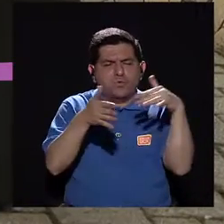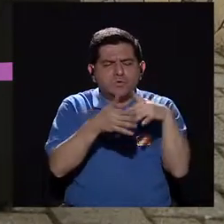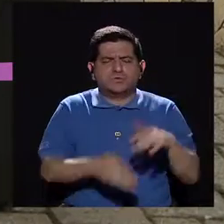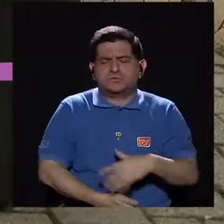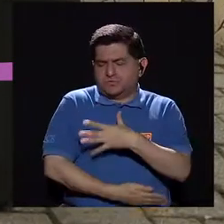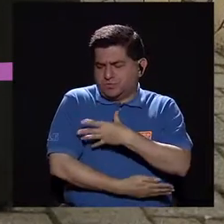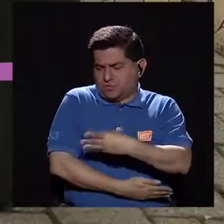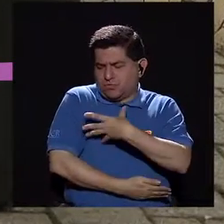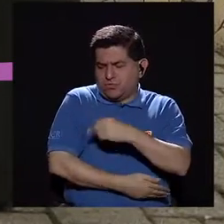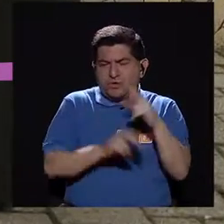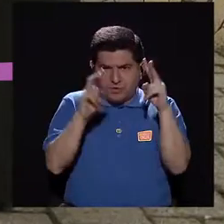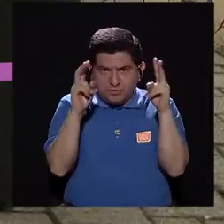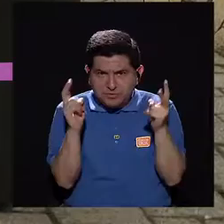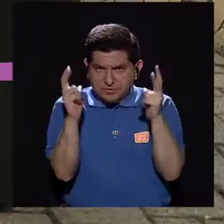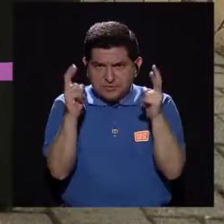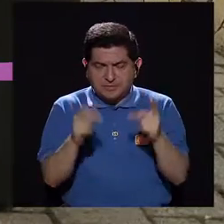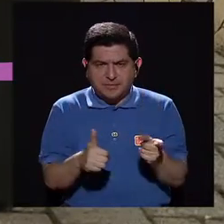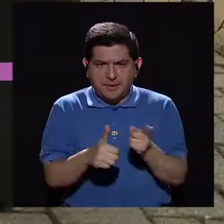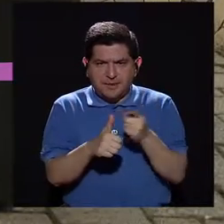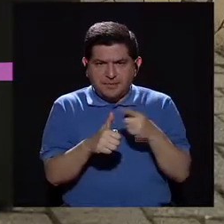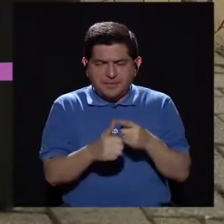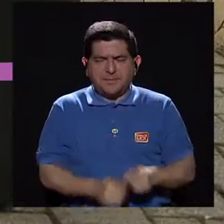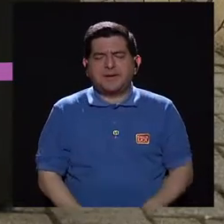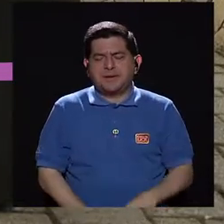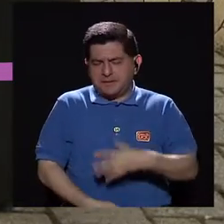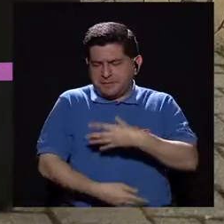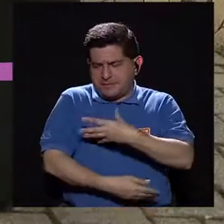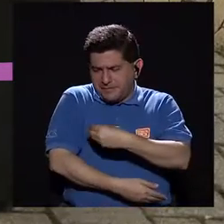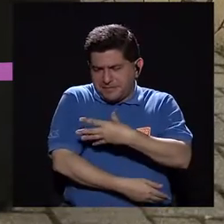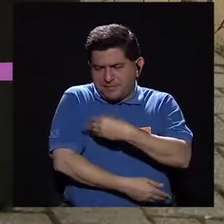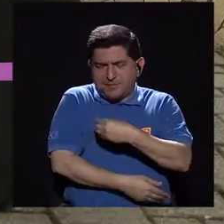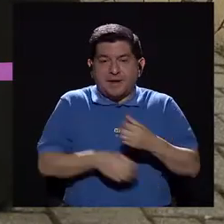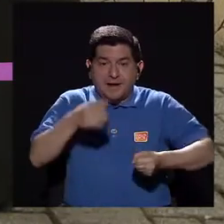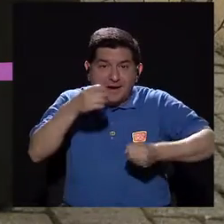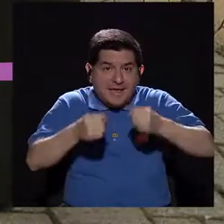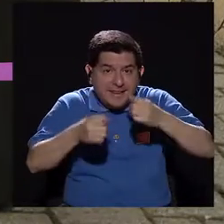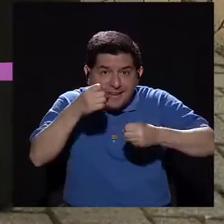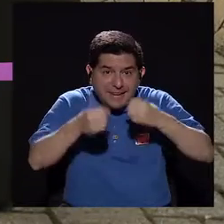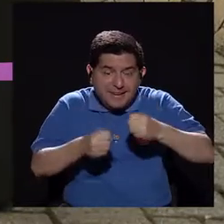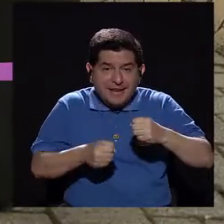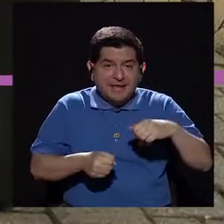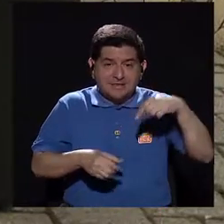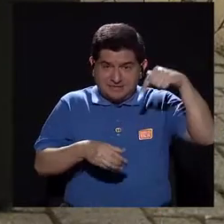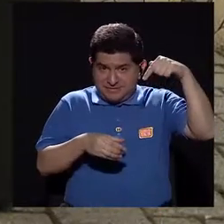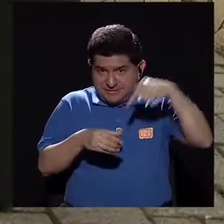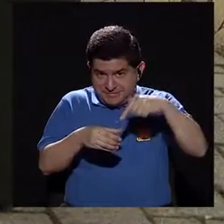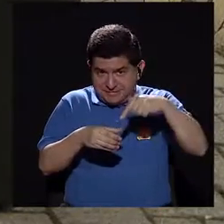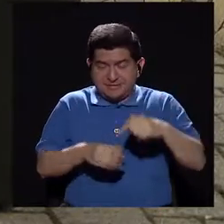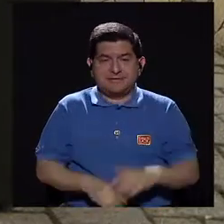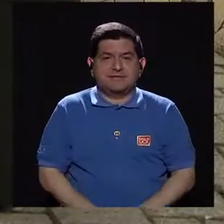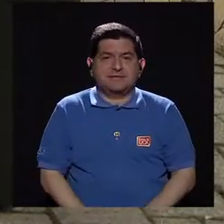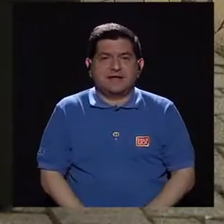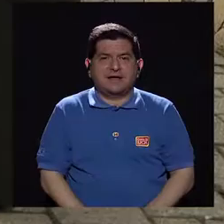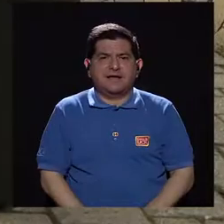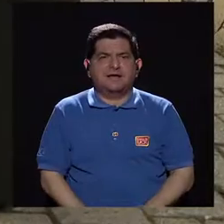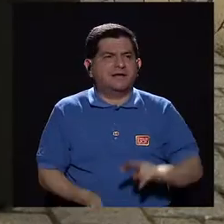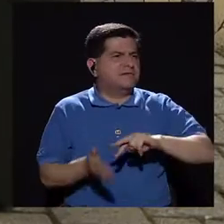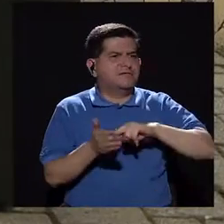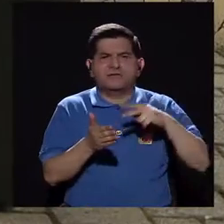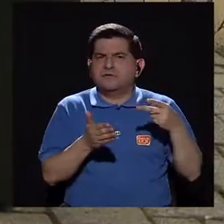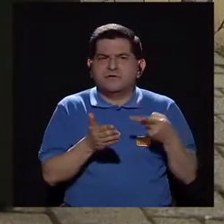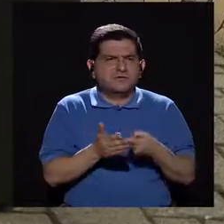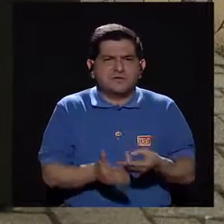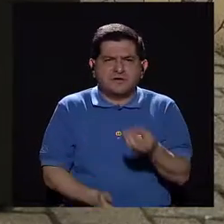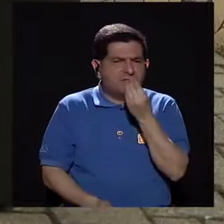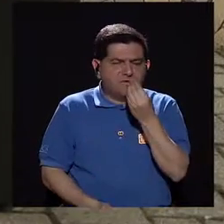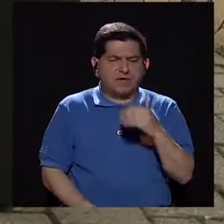entra más a estudiar el tema de lactancia materna, nos damos cuenta que la primer lechita que el bebé comienza a succionar del pecho materno, no es